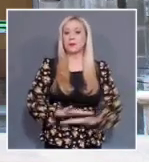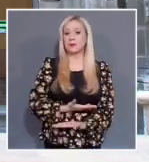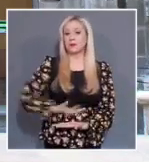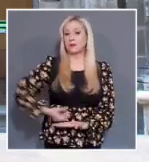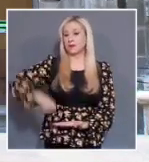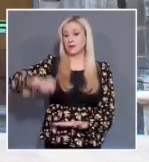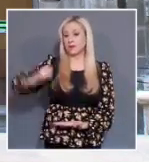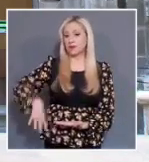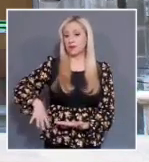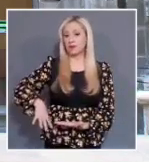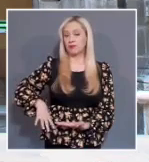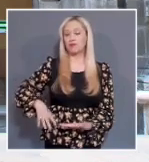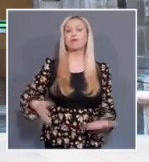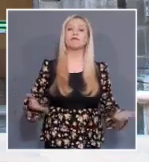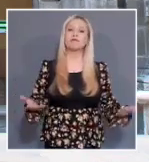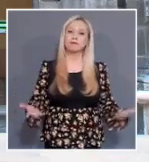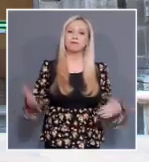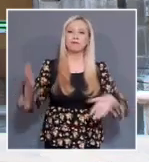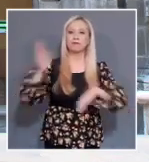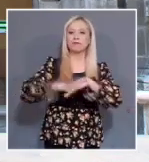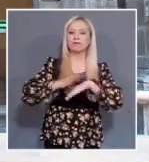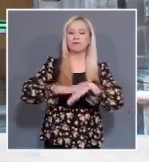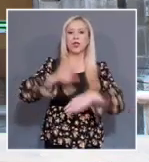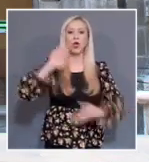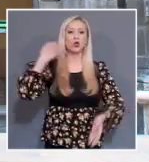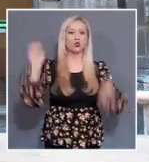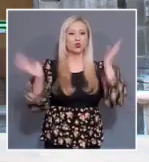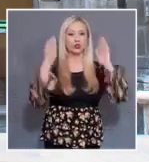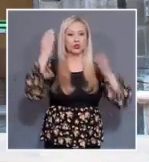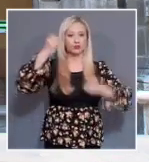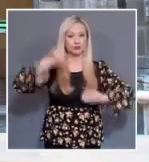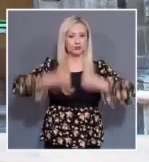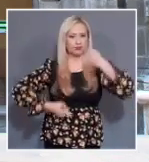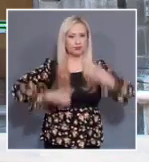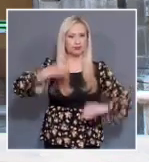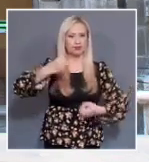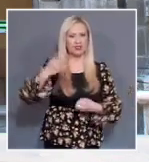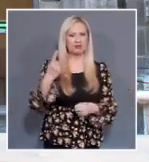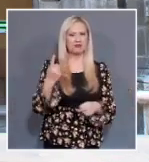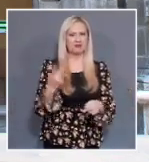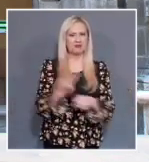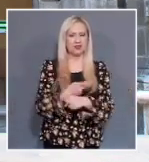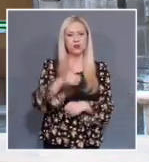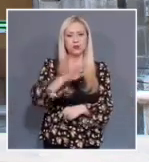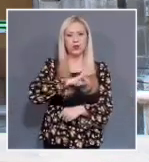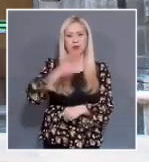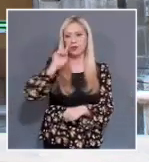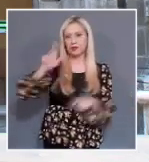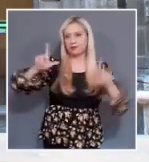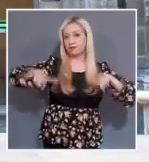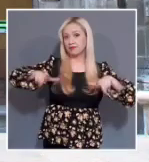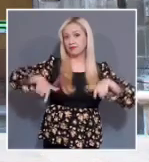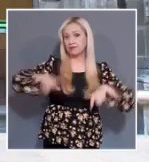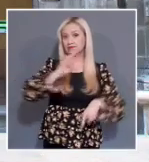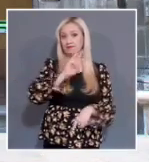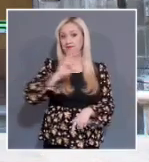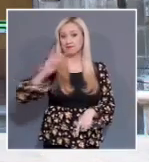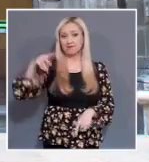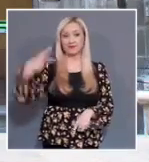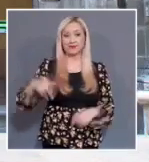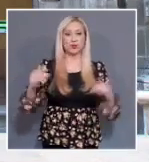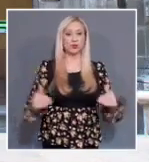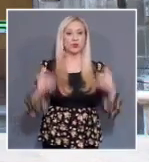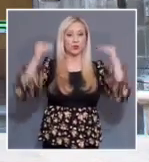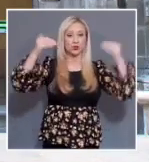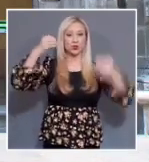el reporte sobre la magistratura en el mundo, que ustedes pueden consultar en la página web de la Suprema Corte de Justicia de la Nación, así como en las